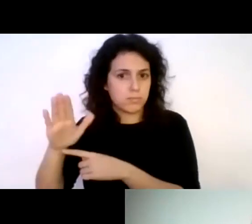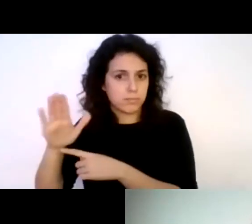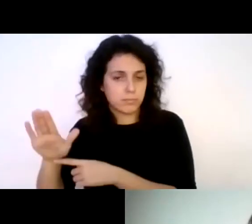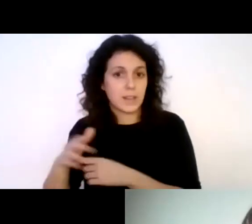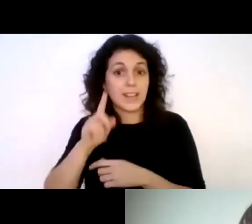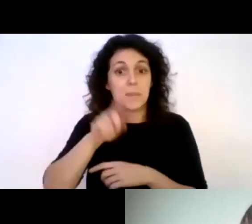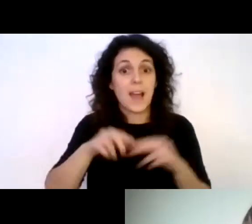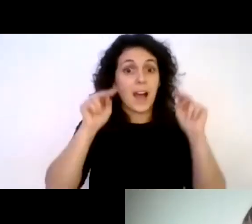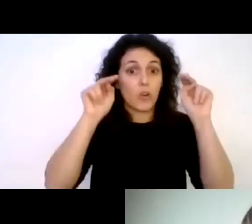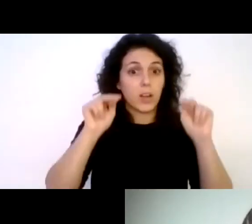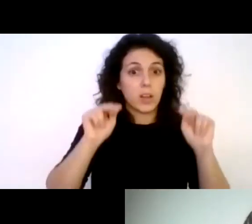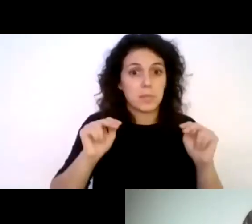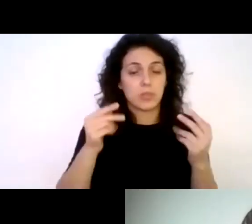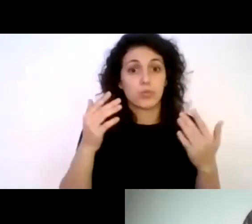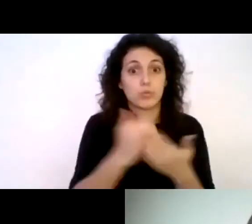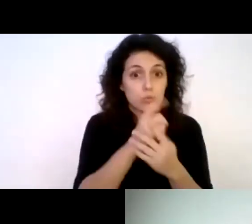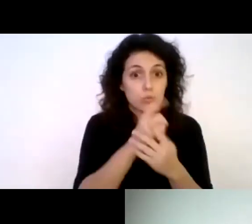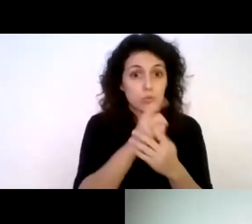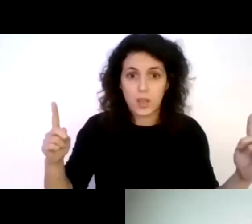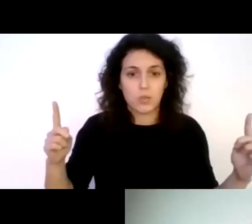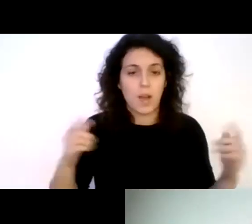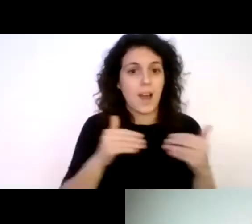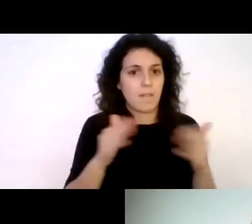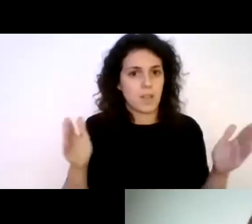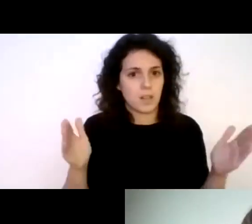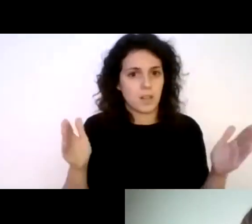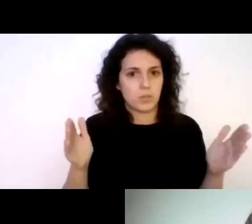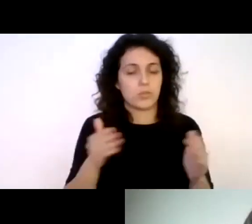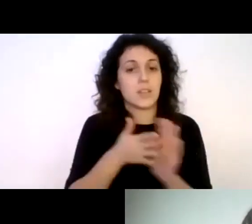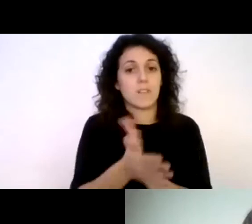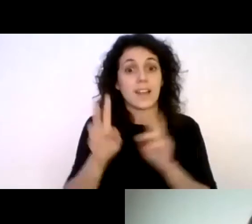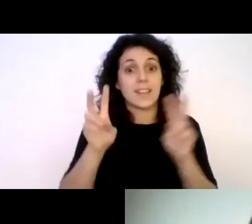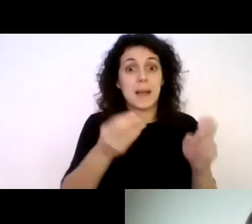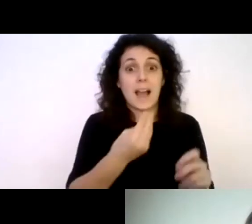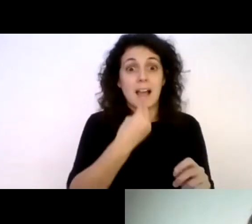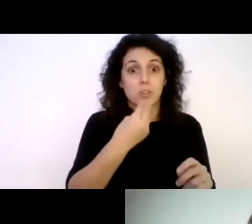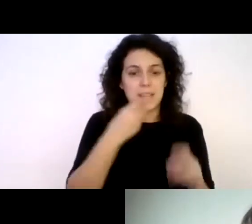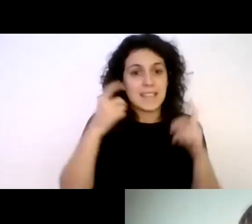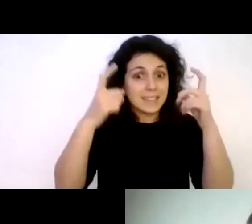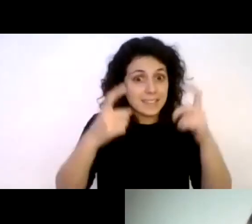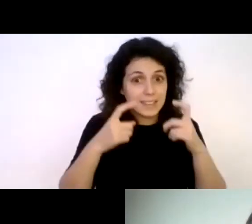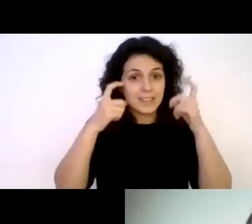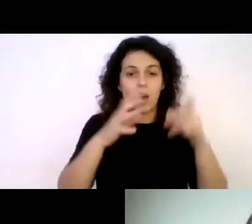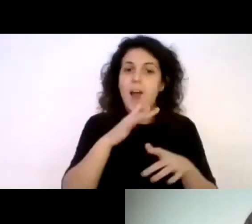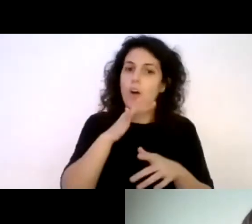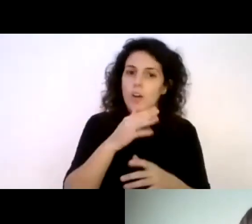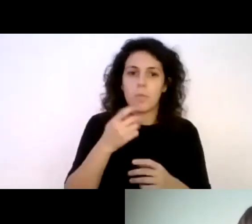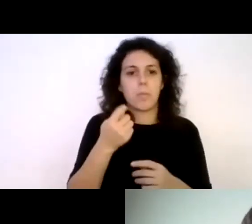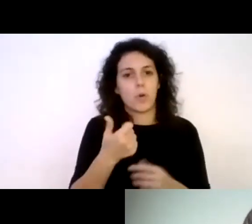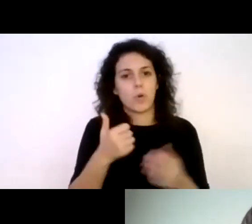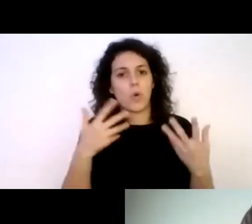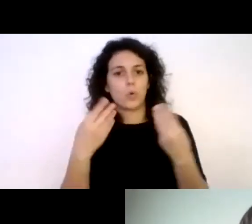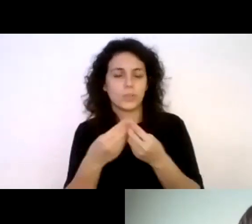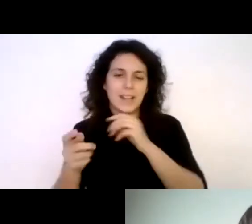alojamientos que también están abiertos todo el año. Por lo tanto, si combinamos la gastronomía, que es lo que vamos también a intentar ahora un poco juntar, ¿no? La